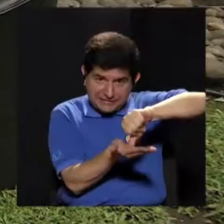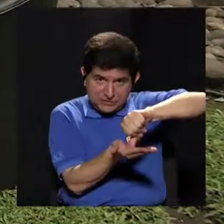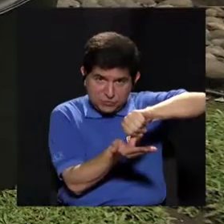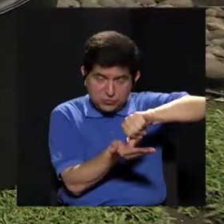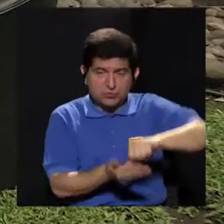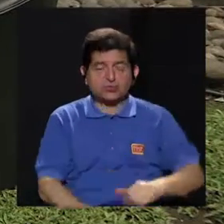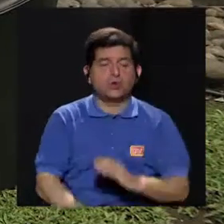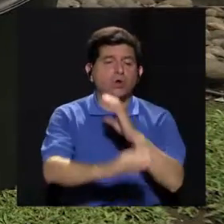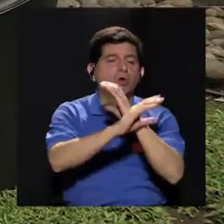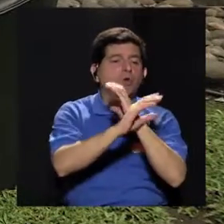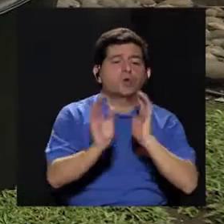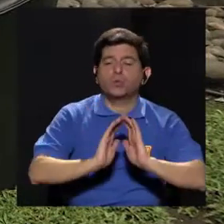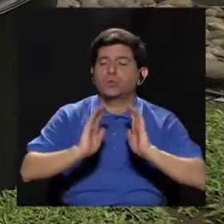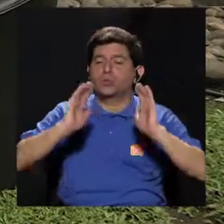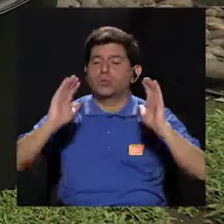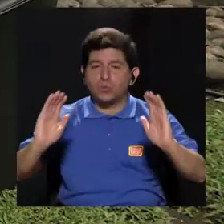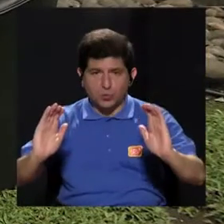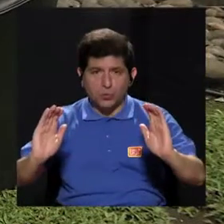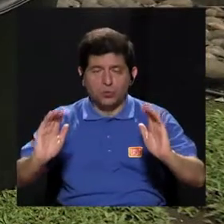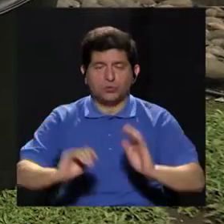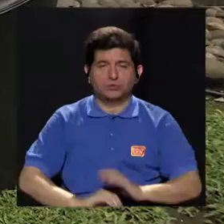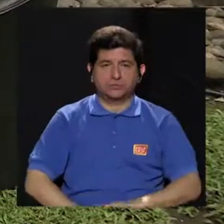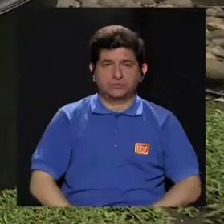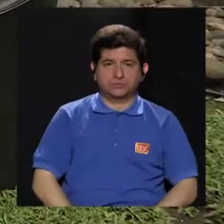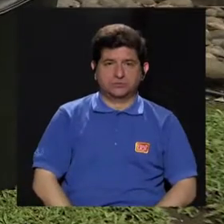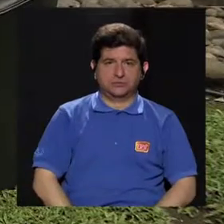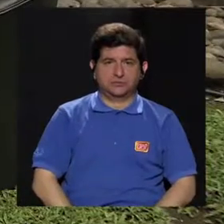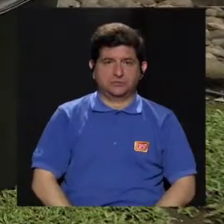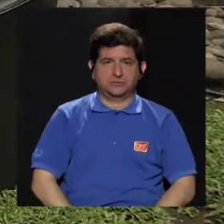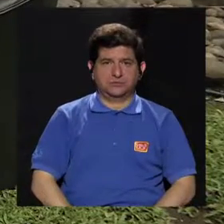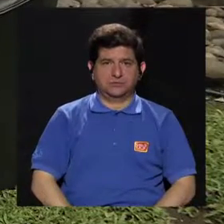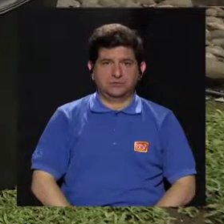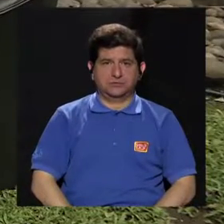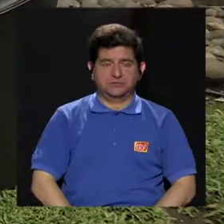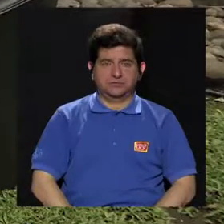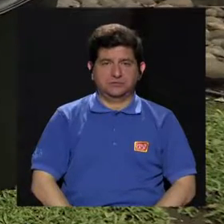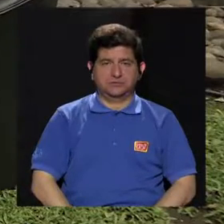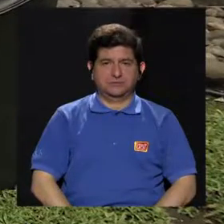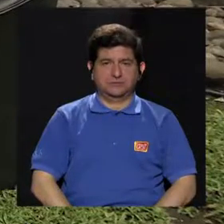centros de guarderías y